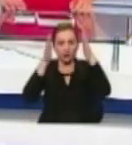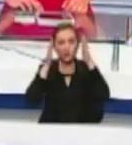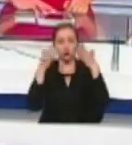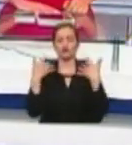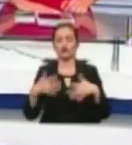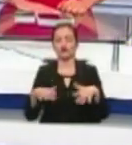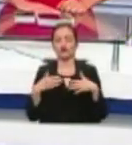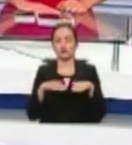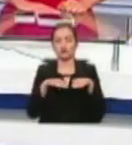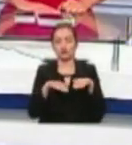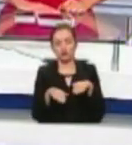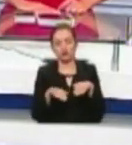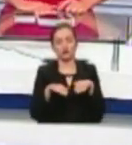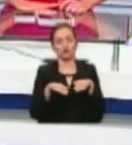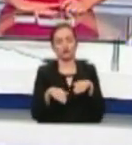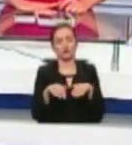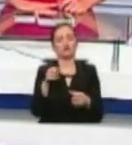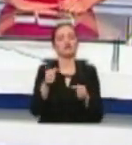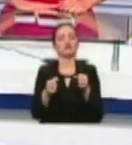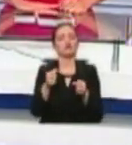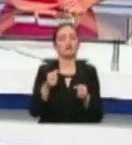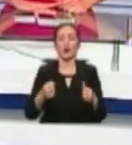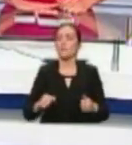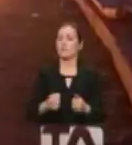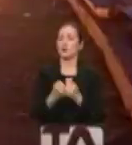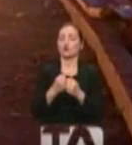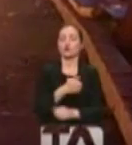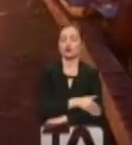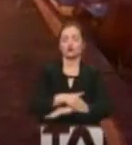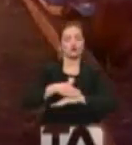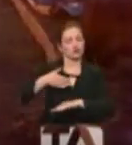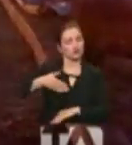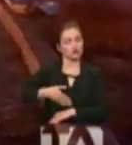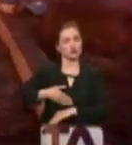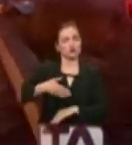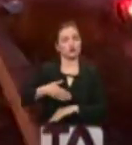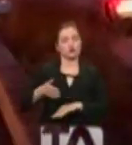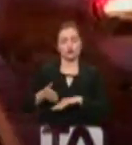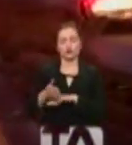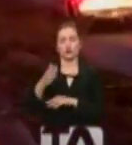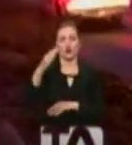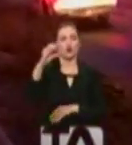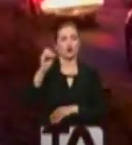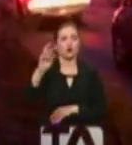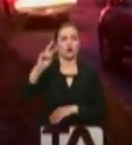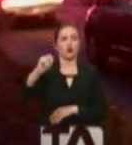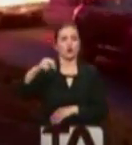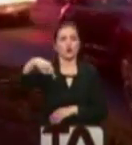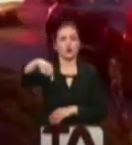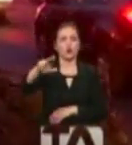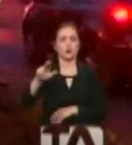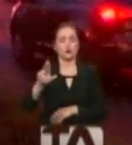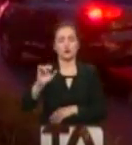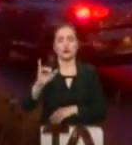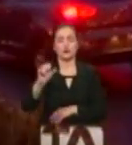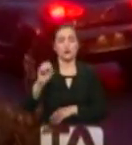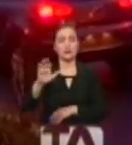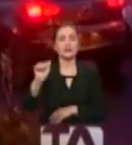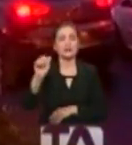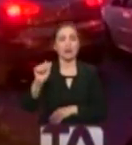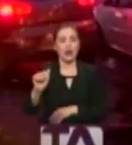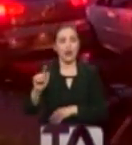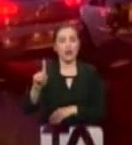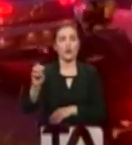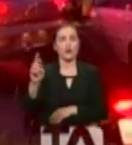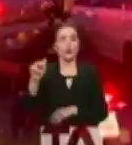gran congestión vehicular ocasionó un accidente de tránsito ocurrido en la avenida Simón Bolívar y Conquistadores en sentido sur-norte. Esto